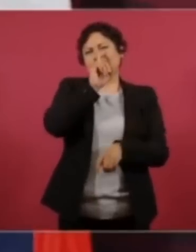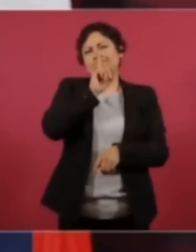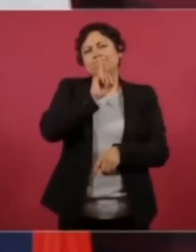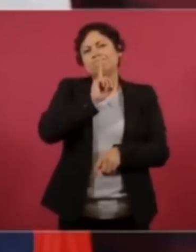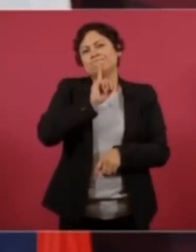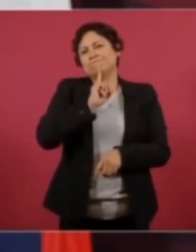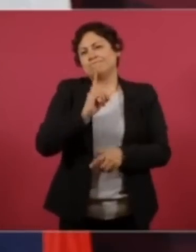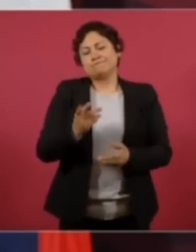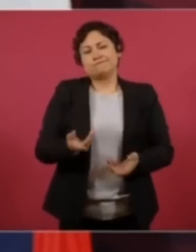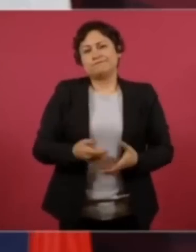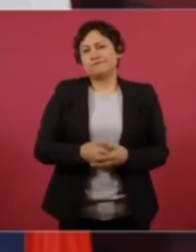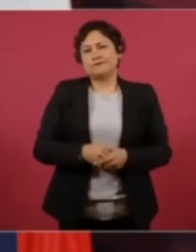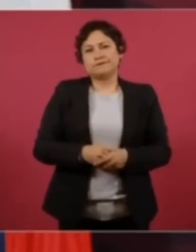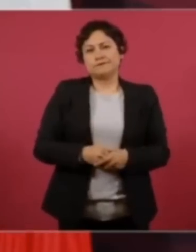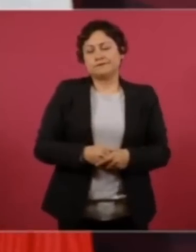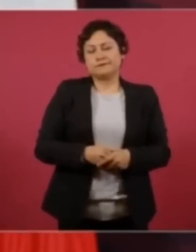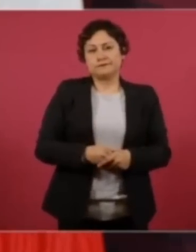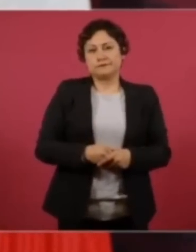es